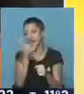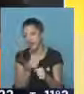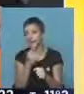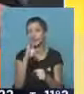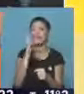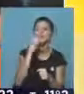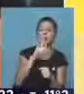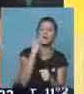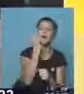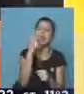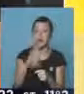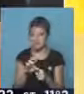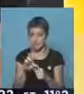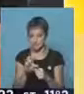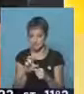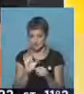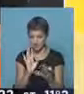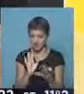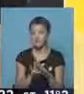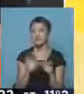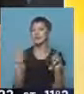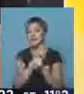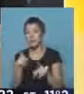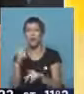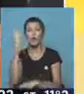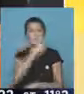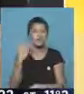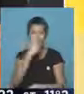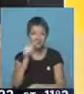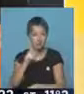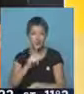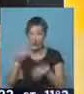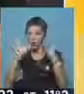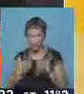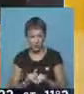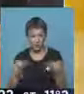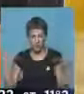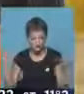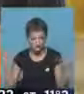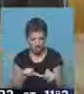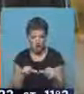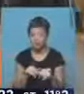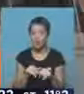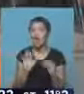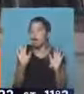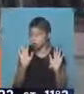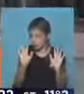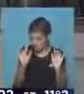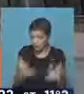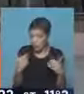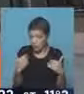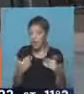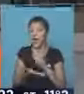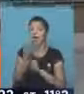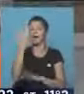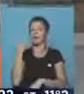su información para obtener dinero, y mucho menos infectás 230.000 computadoras. Ahora, también existe la posibilidad, lo decíamos ayer en La Nación